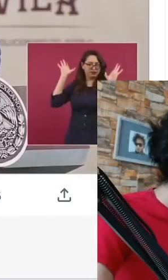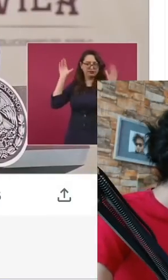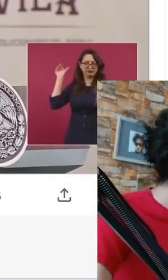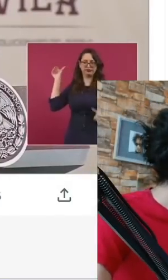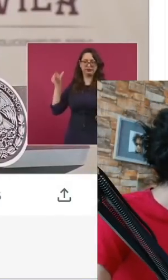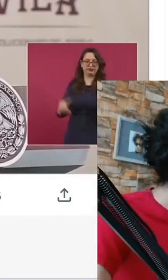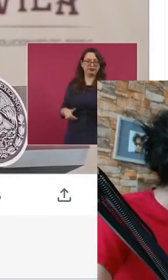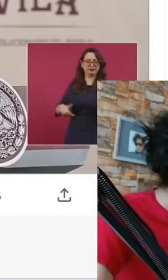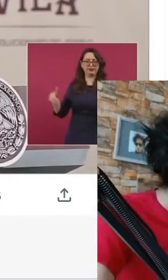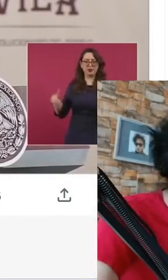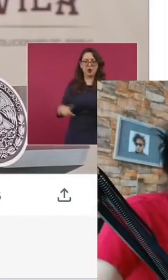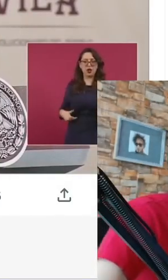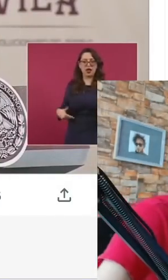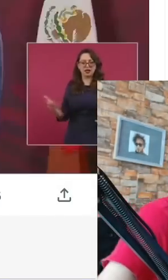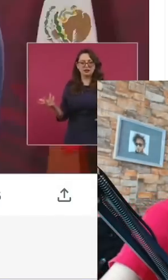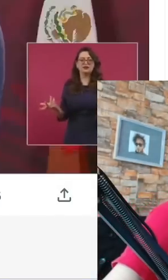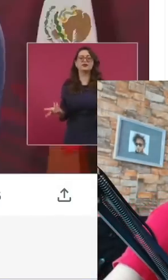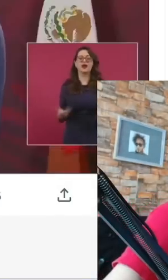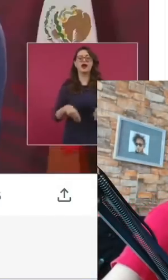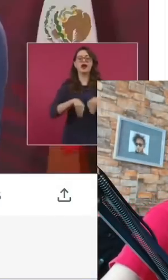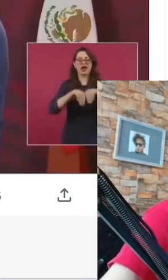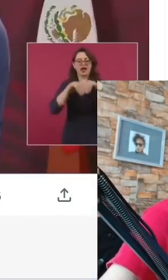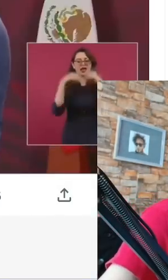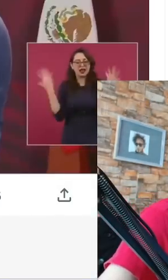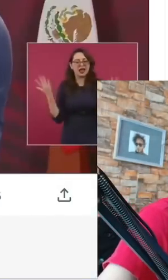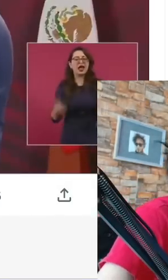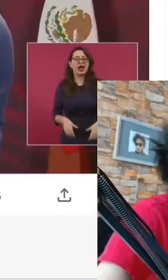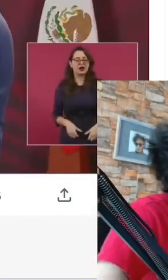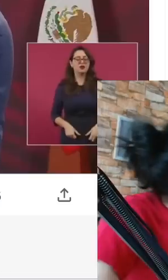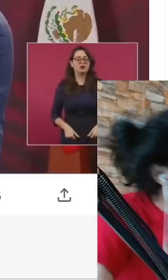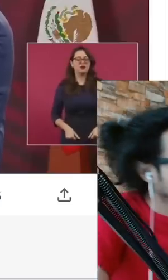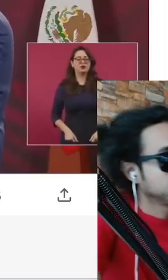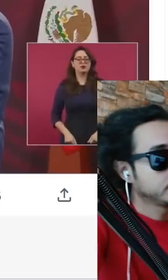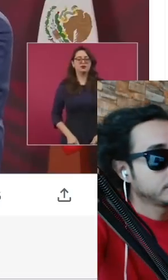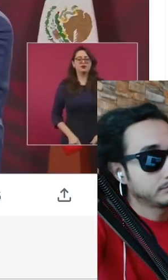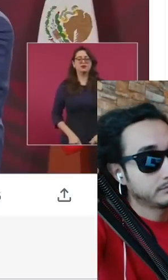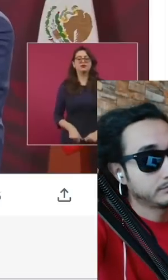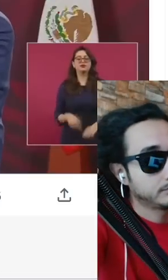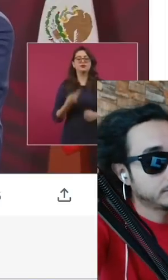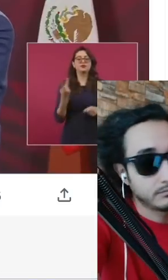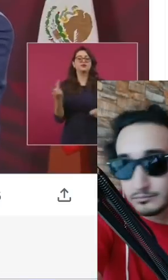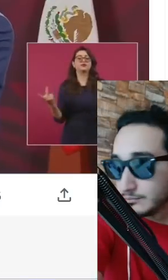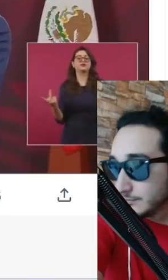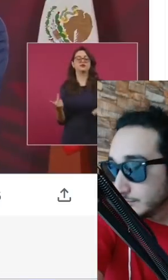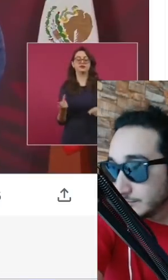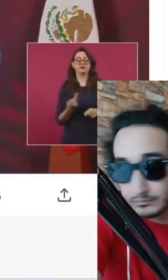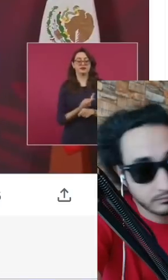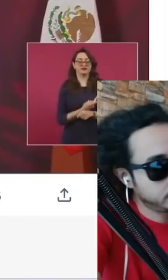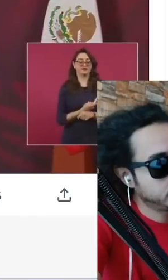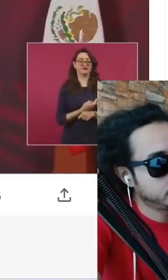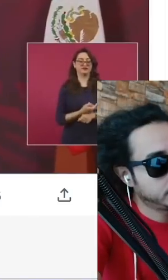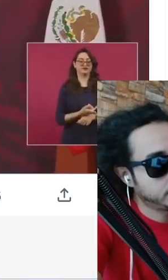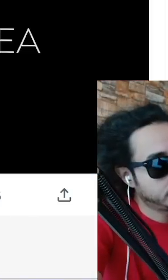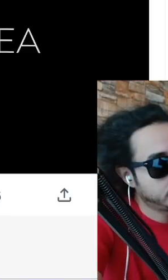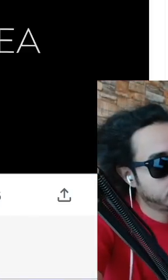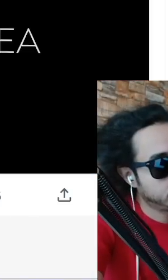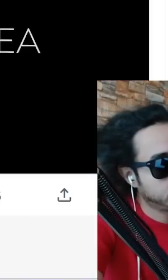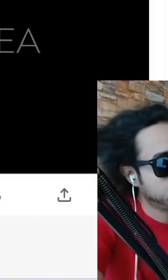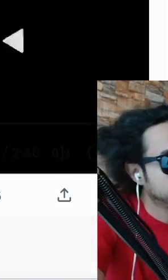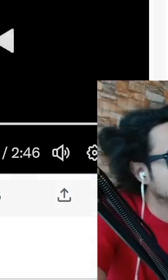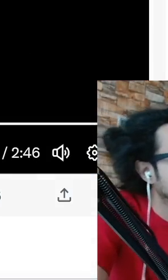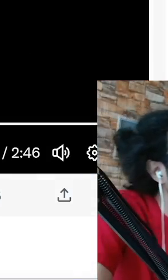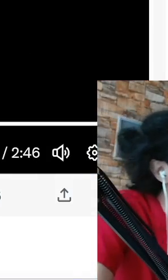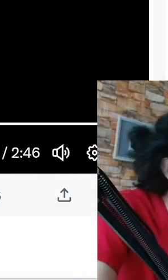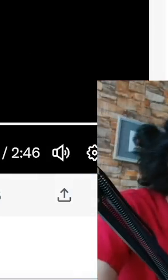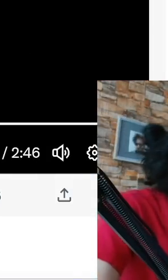este la papelera pues les condonaban los impuestos